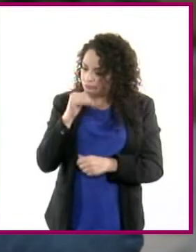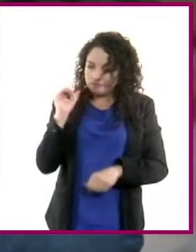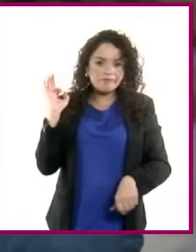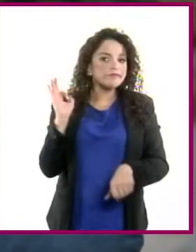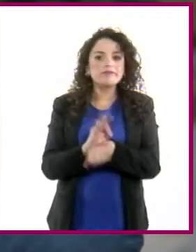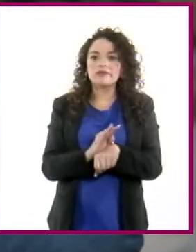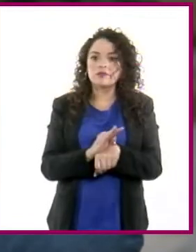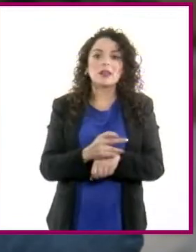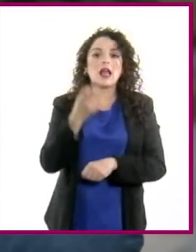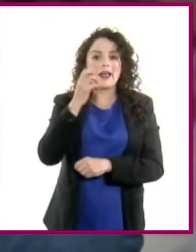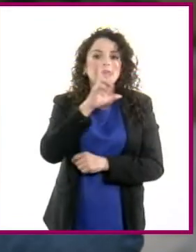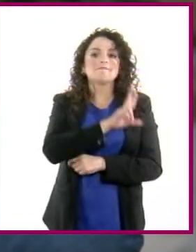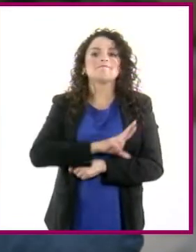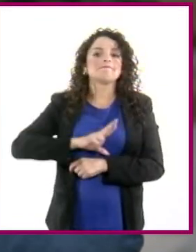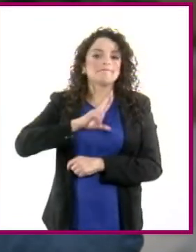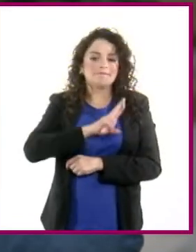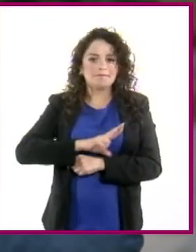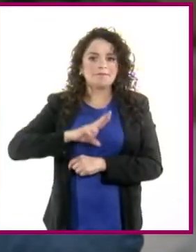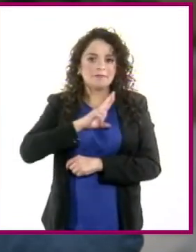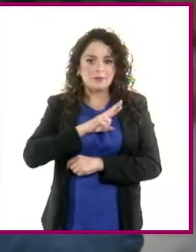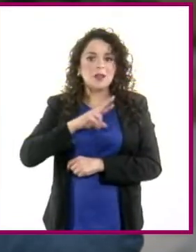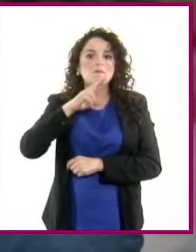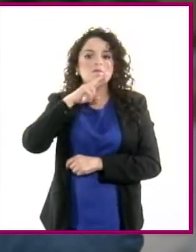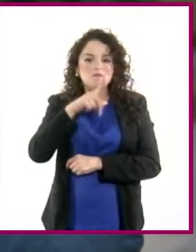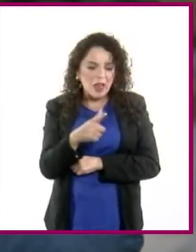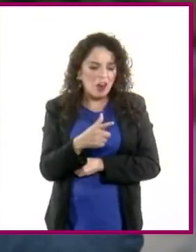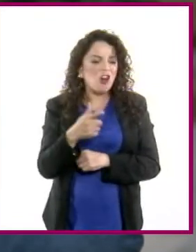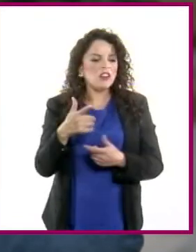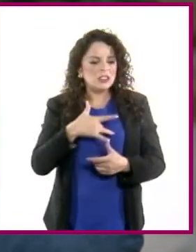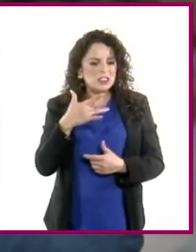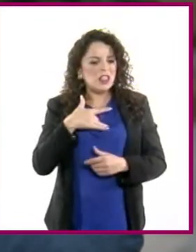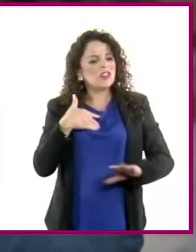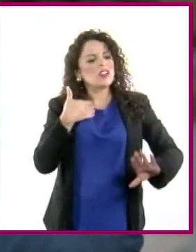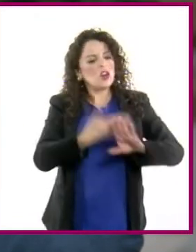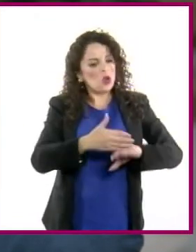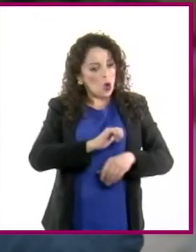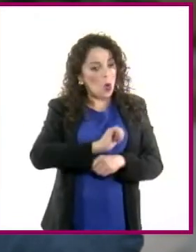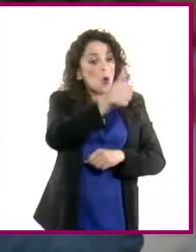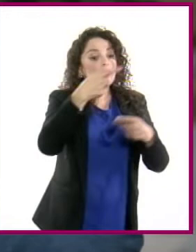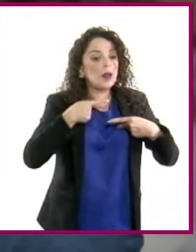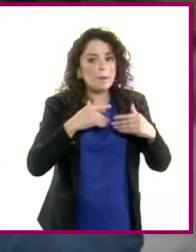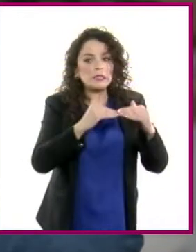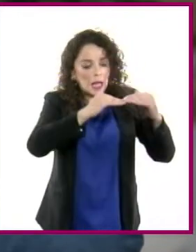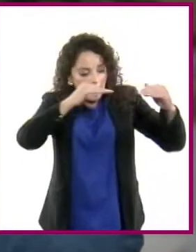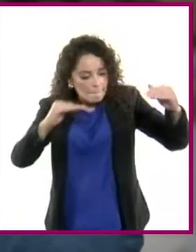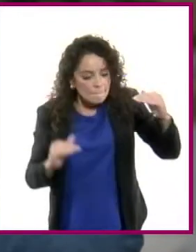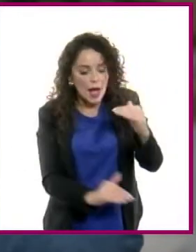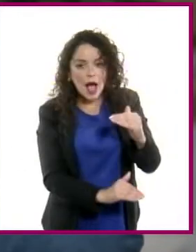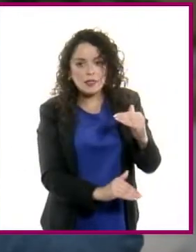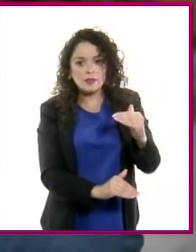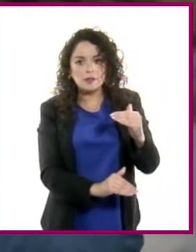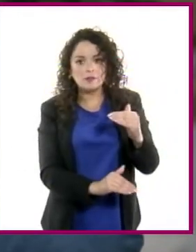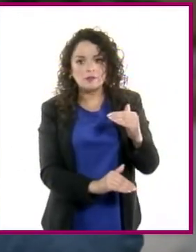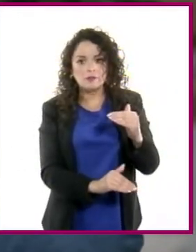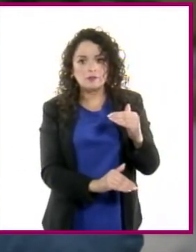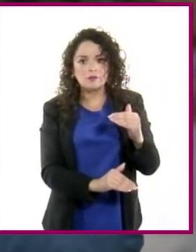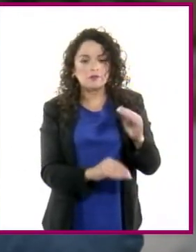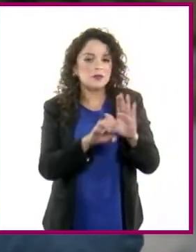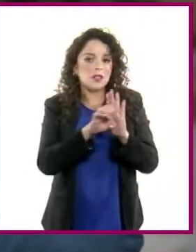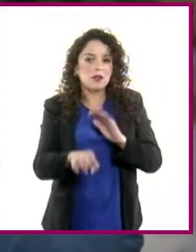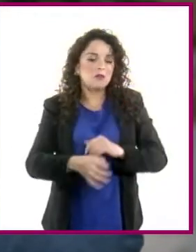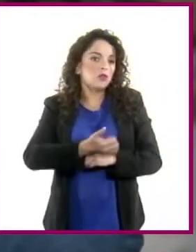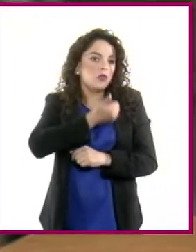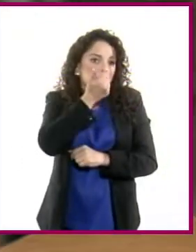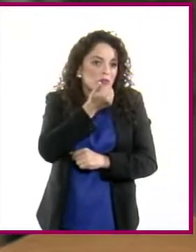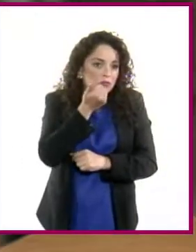descargan ese resentimiento haciéndole daño a alguien que está más abajo, que tiene menos poder. Un alumno,